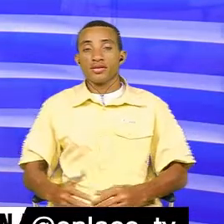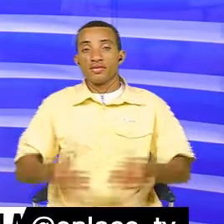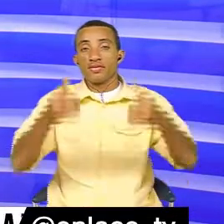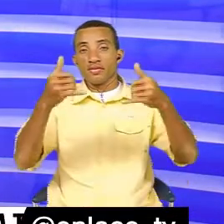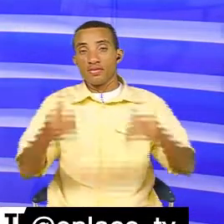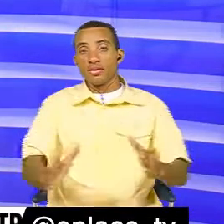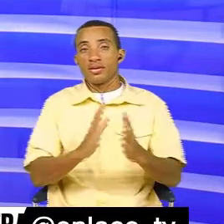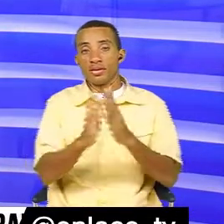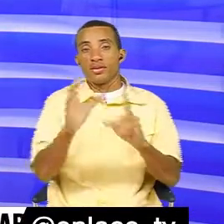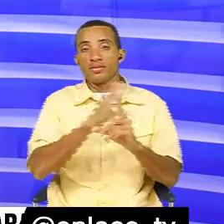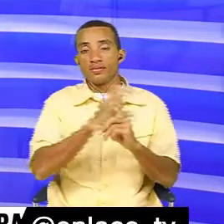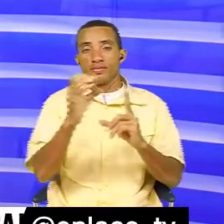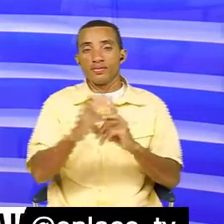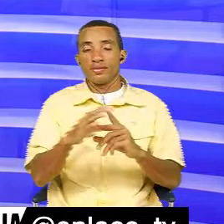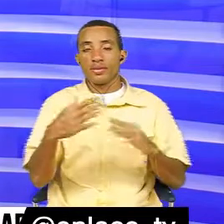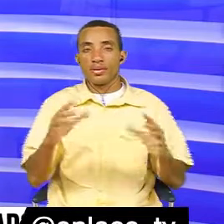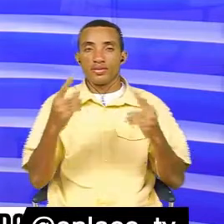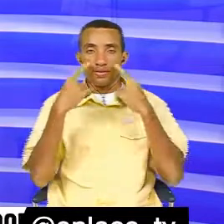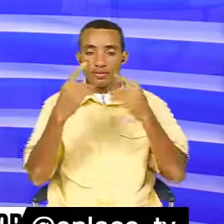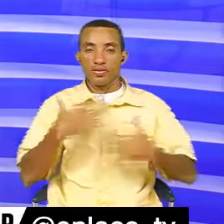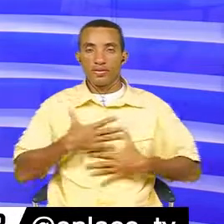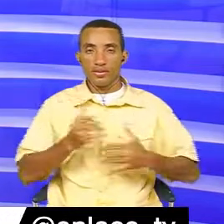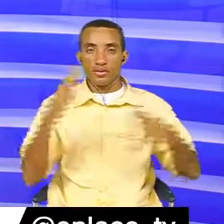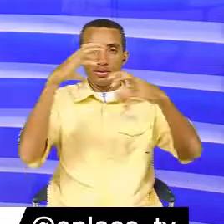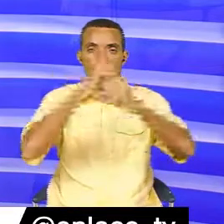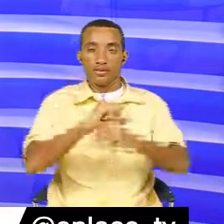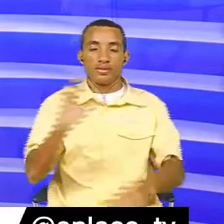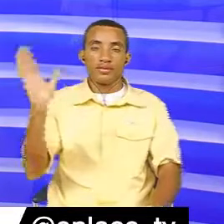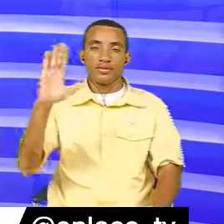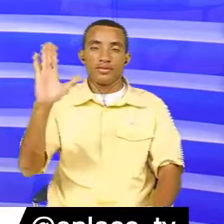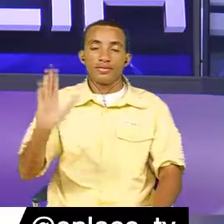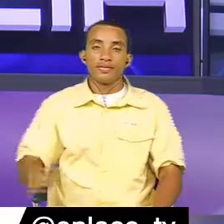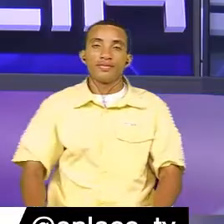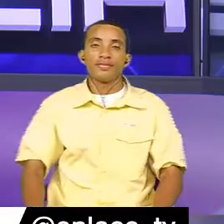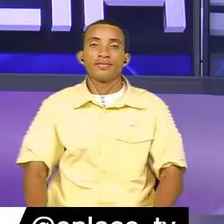y entretenimiento en La Mira. Que pasen feliz noche. Chao, chao.